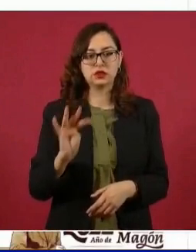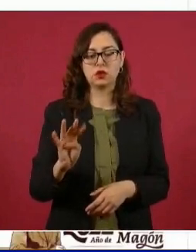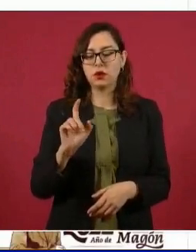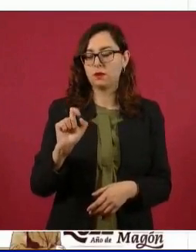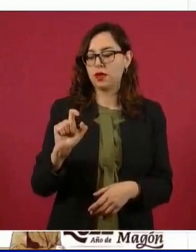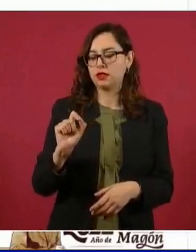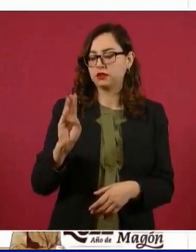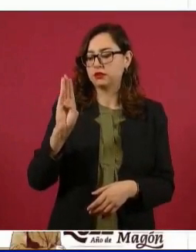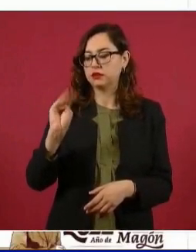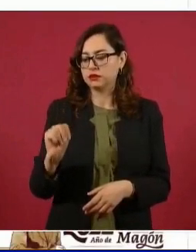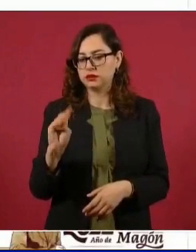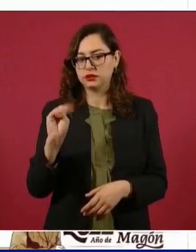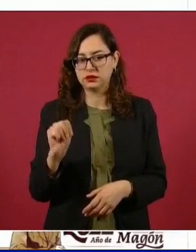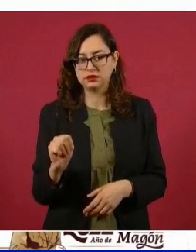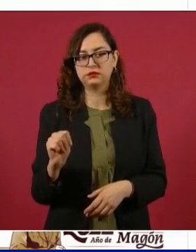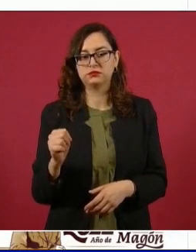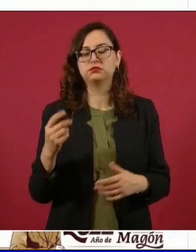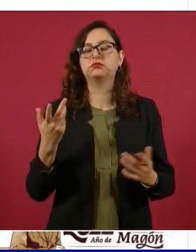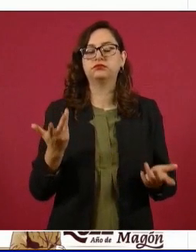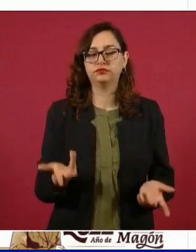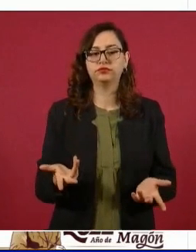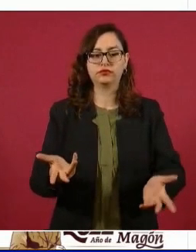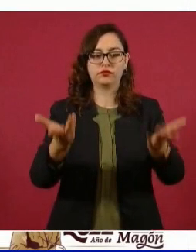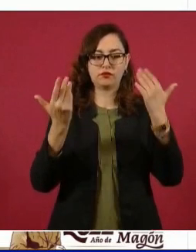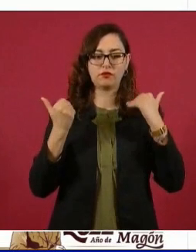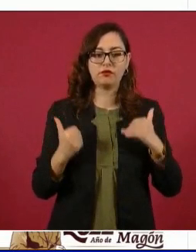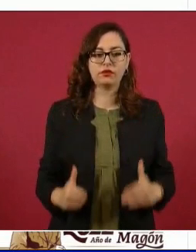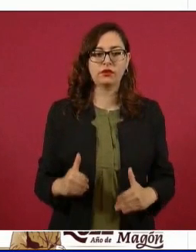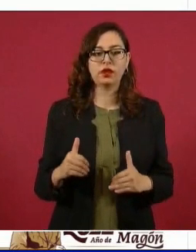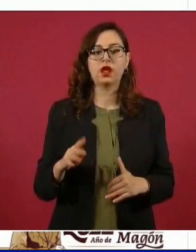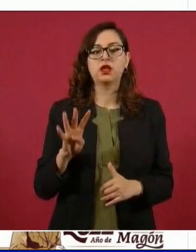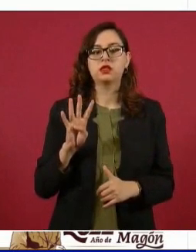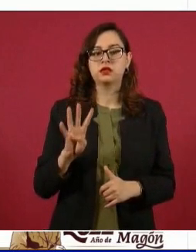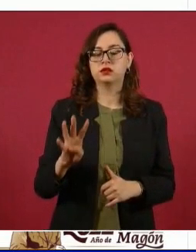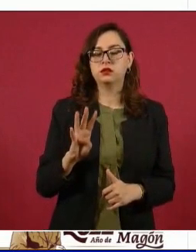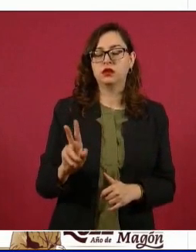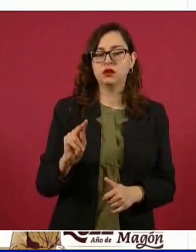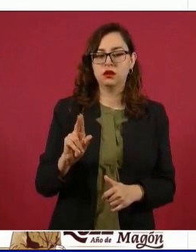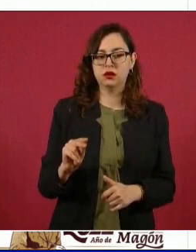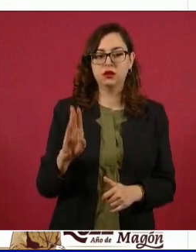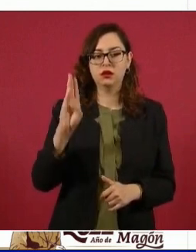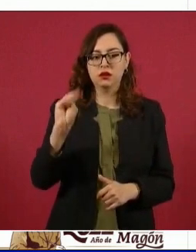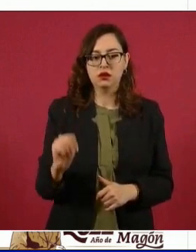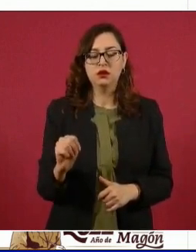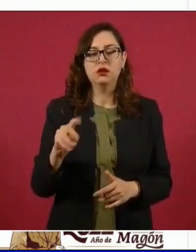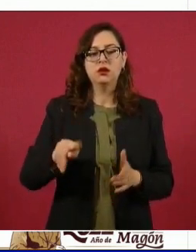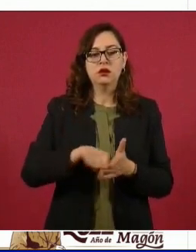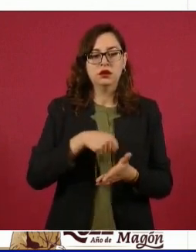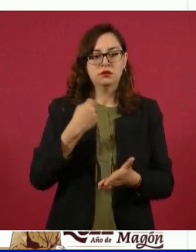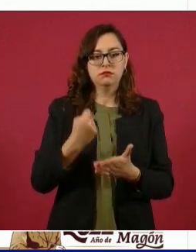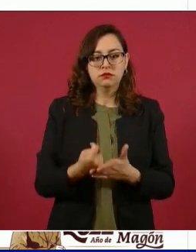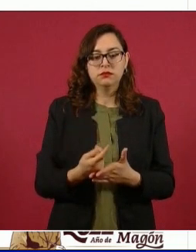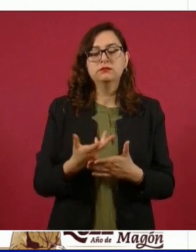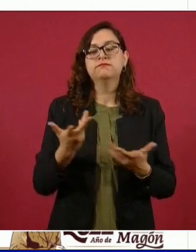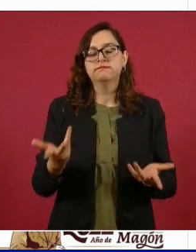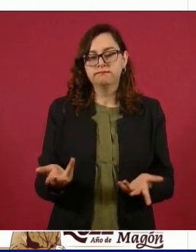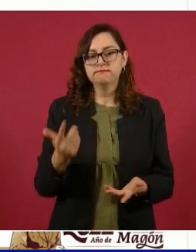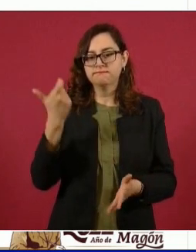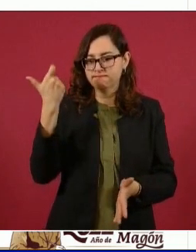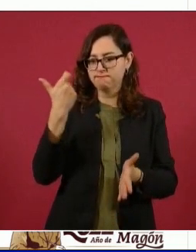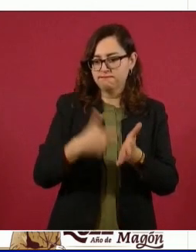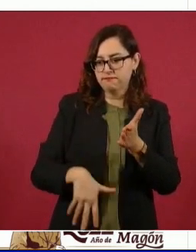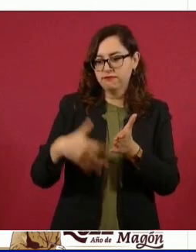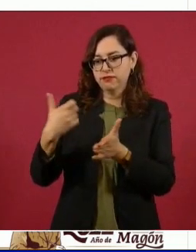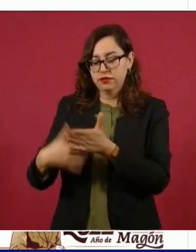como aparece en la app de Litro por Litro, y 19.89 de franquicia Pemex en Altamira, Tamaulipas. Así podemos saber si